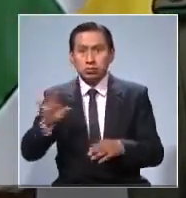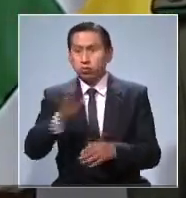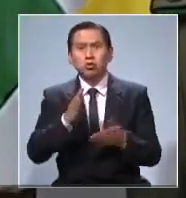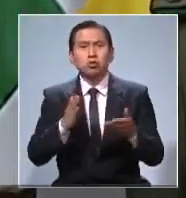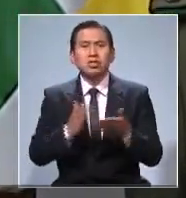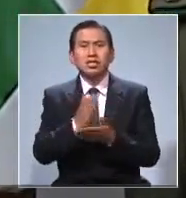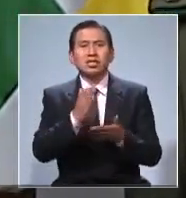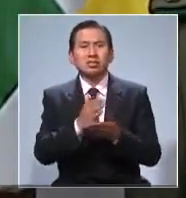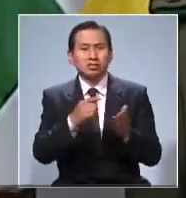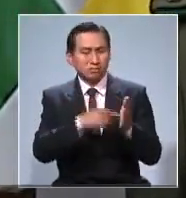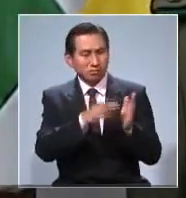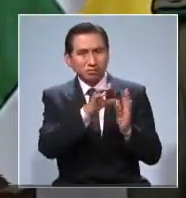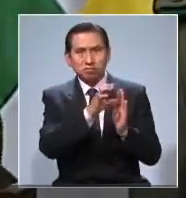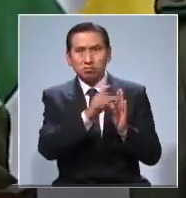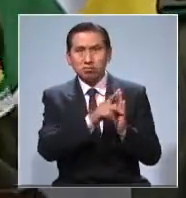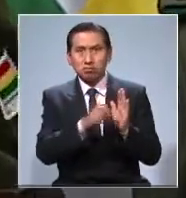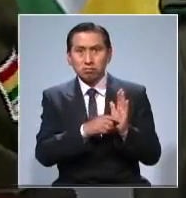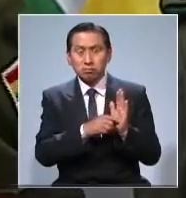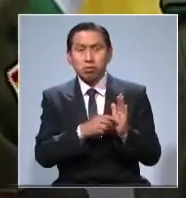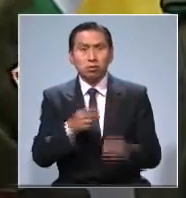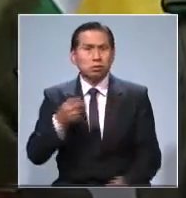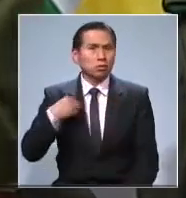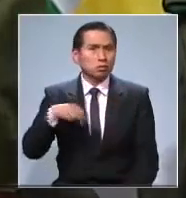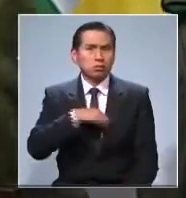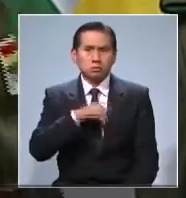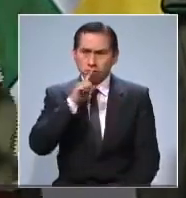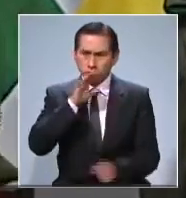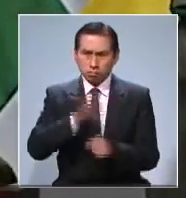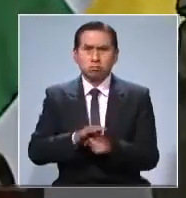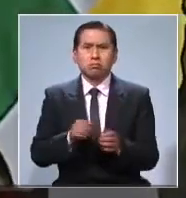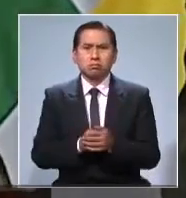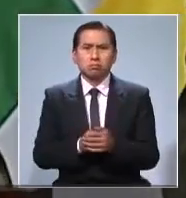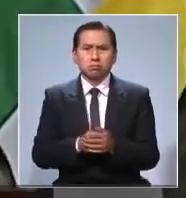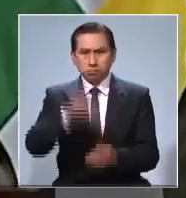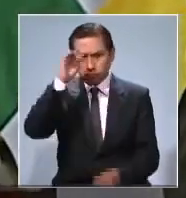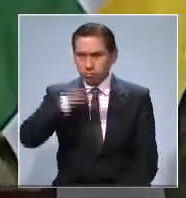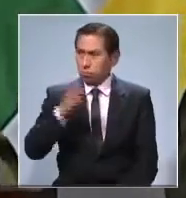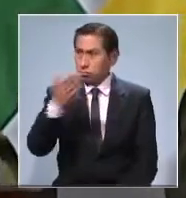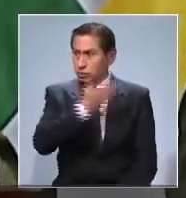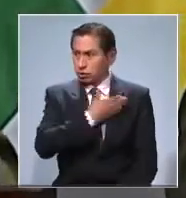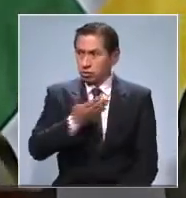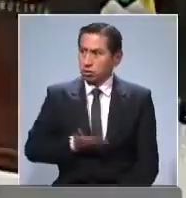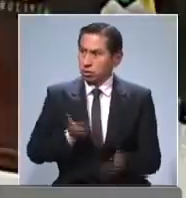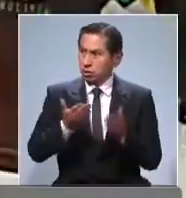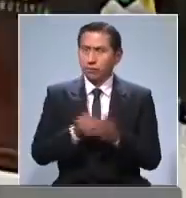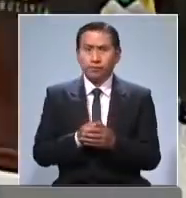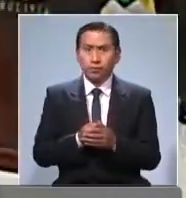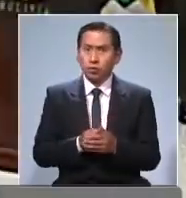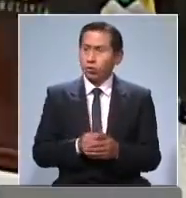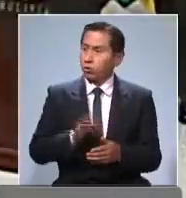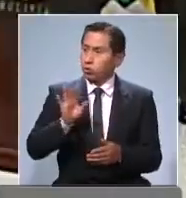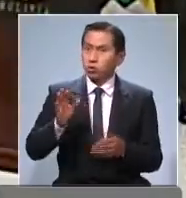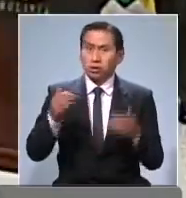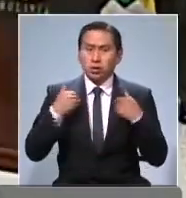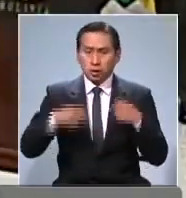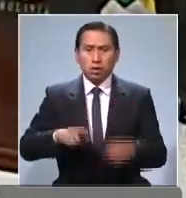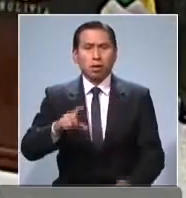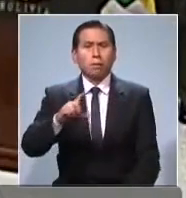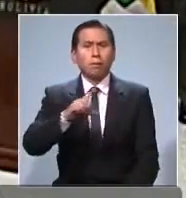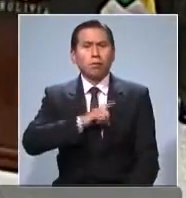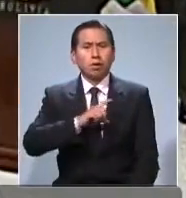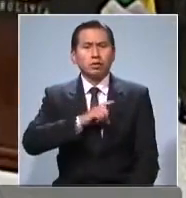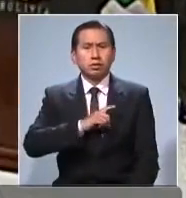constitucionales. Y nos comprometemos, señor presidente, a que usted va a contar con una